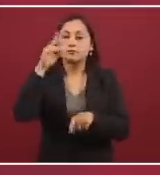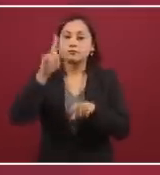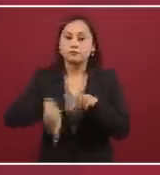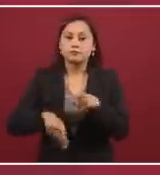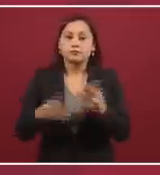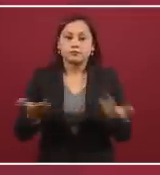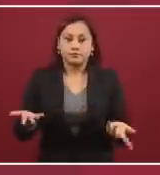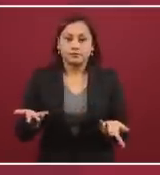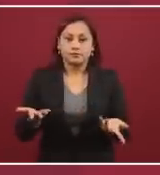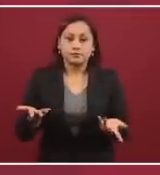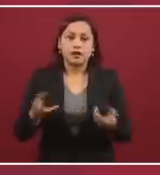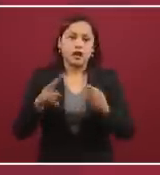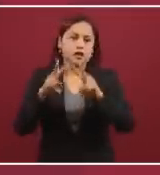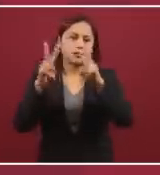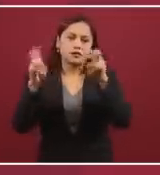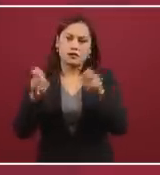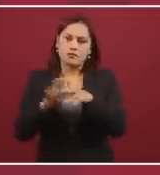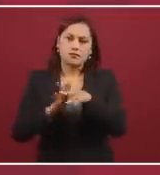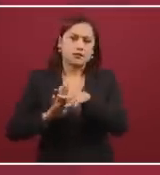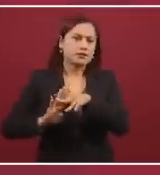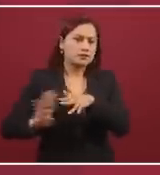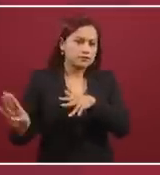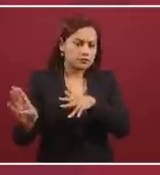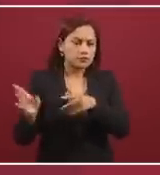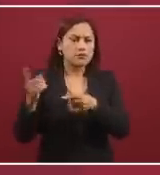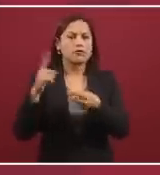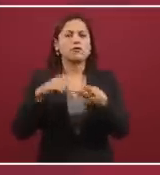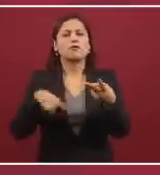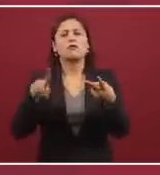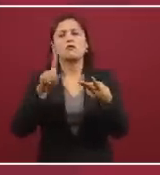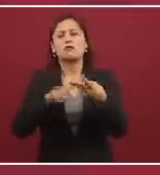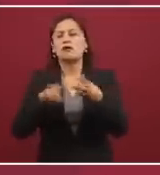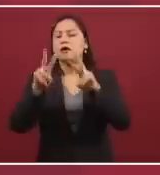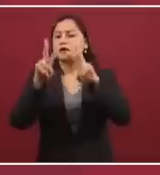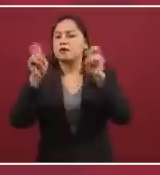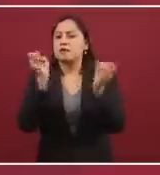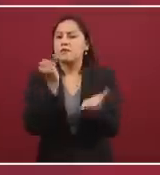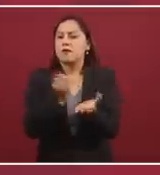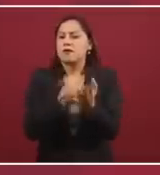e inmigración en aduanas